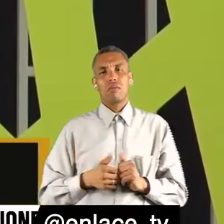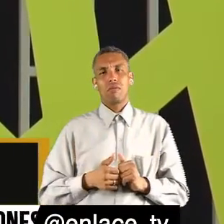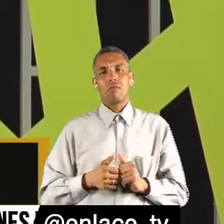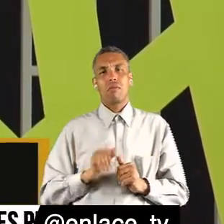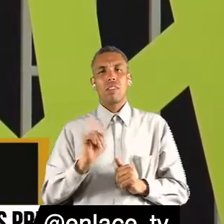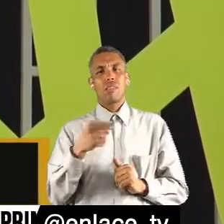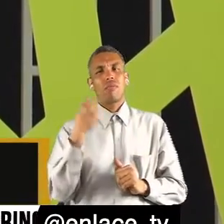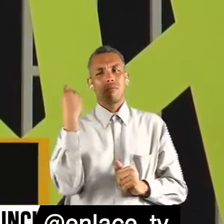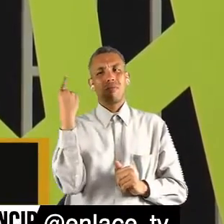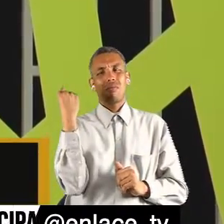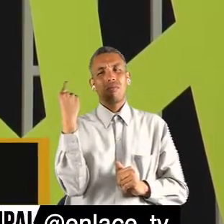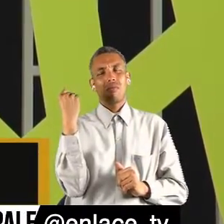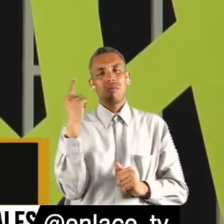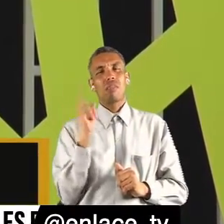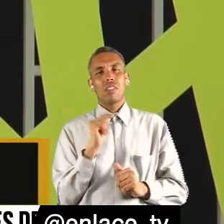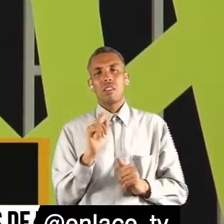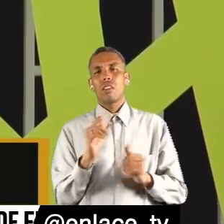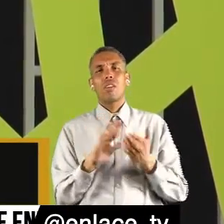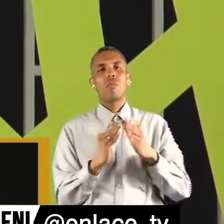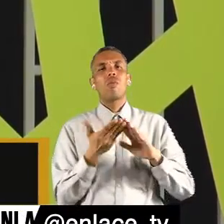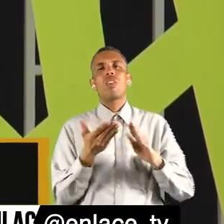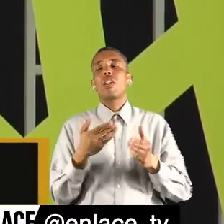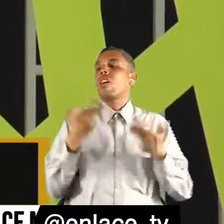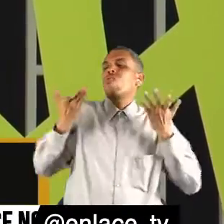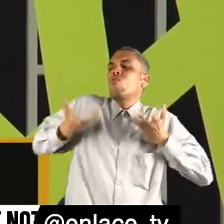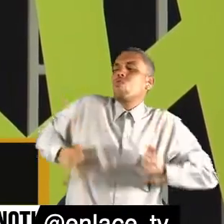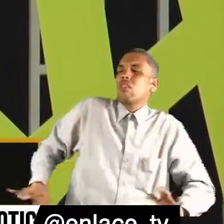Los entiendo muchísimo, porque